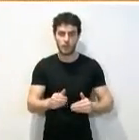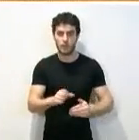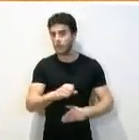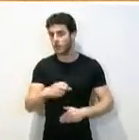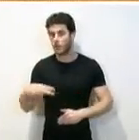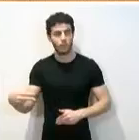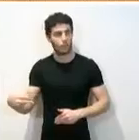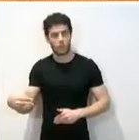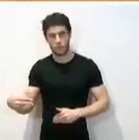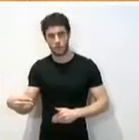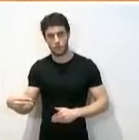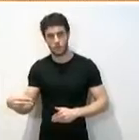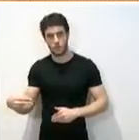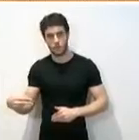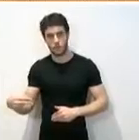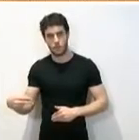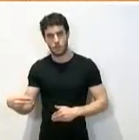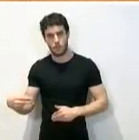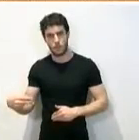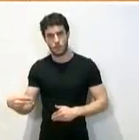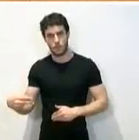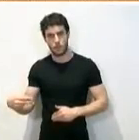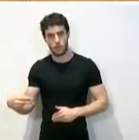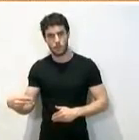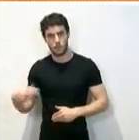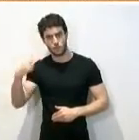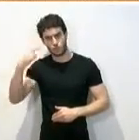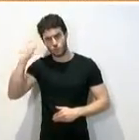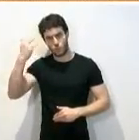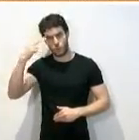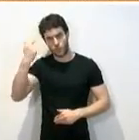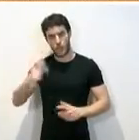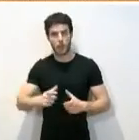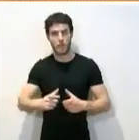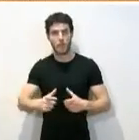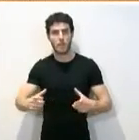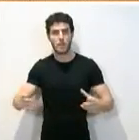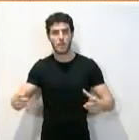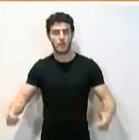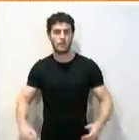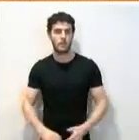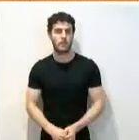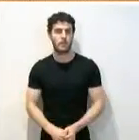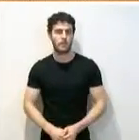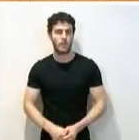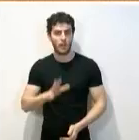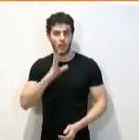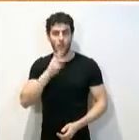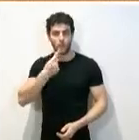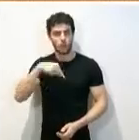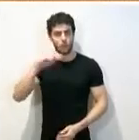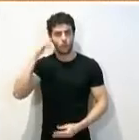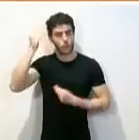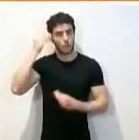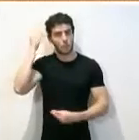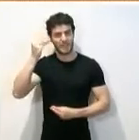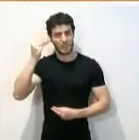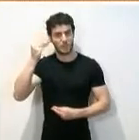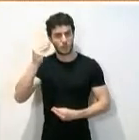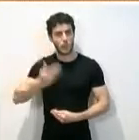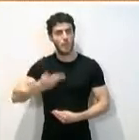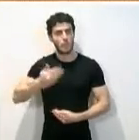en incremento enorme de esas cifras tan peligrosas. Por eso creemos que es importante establecer una